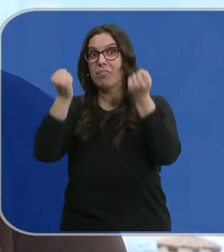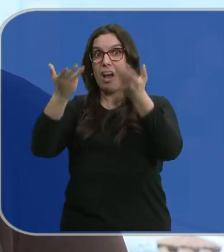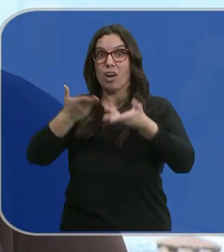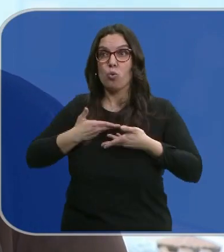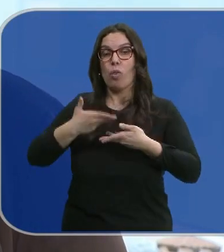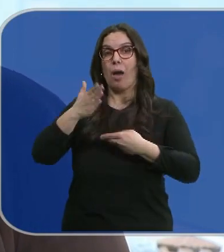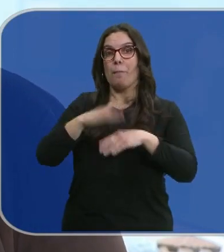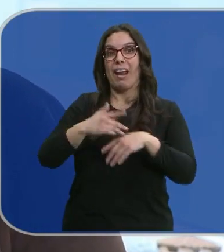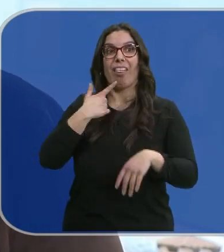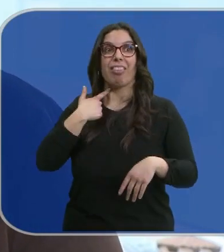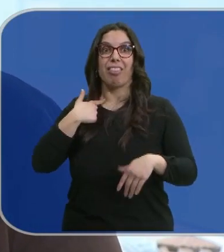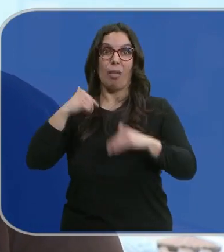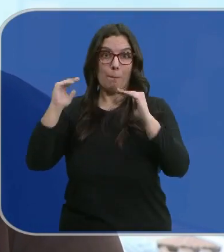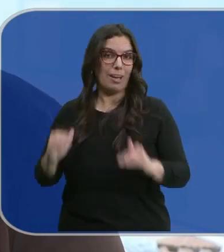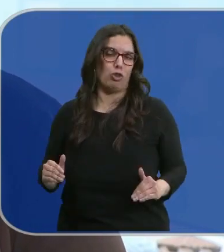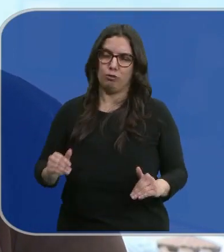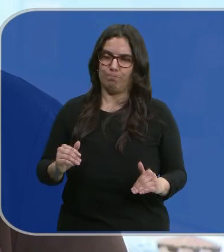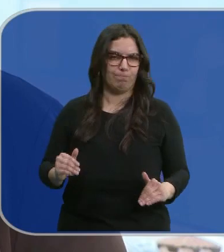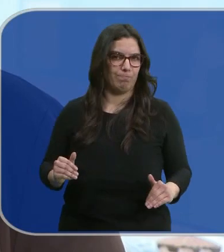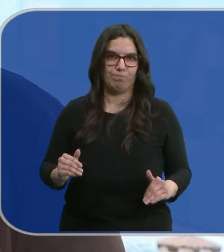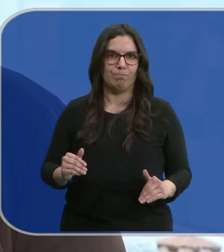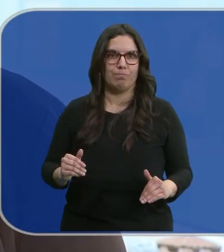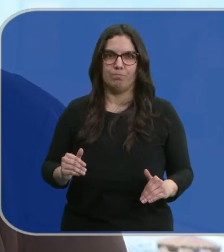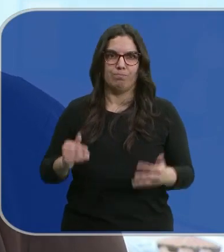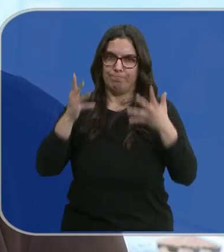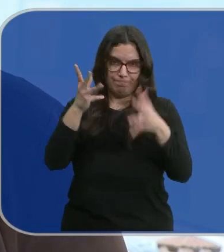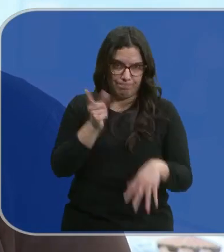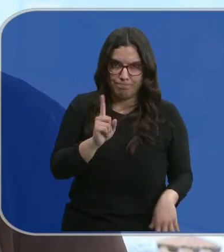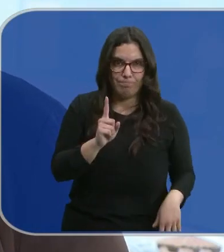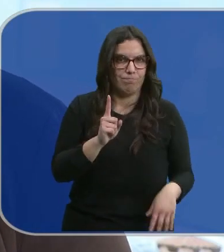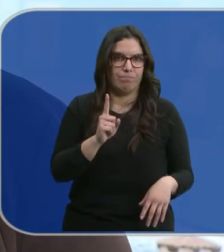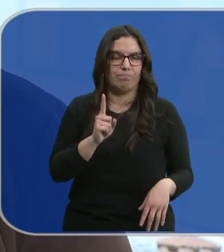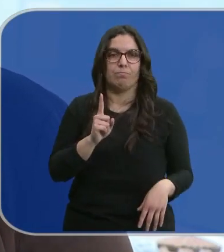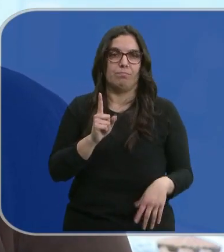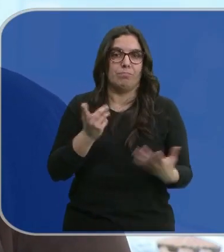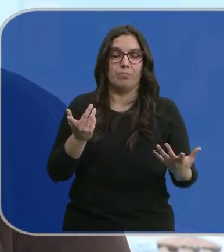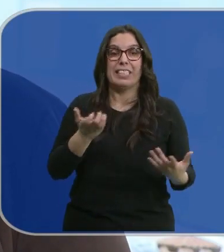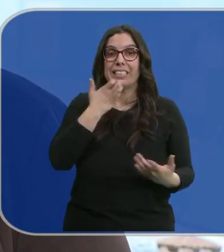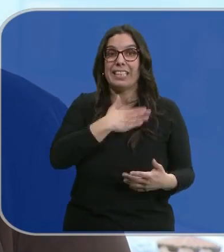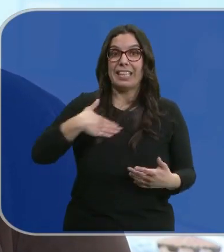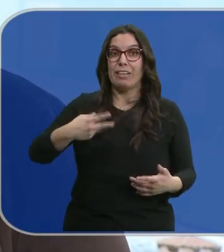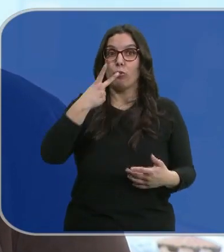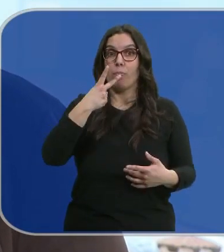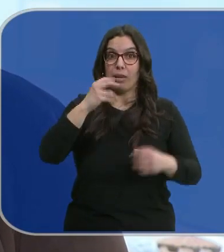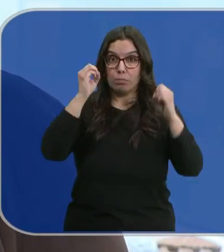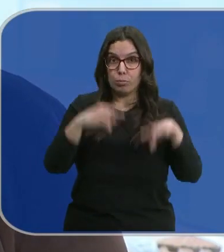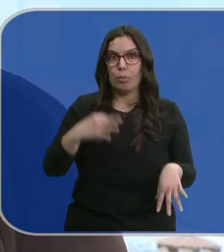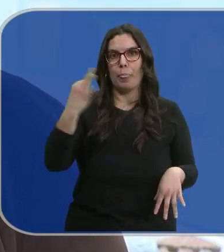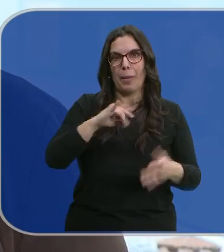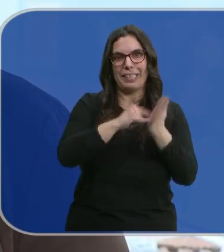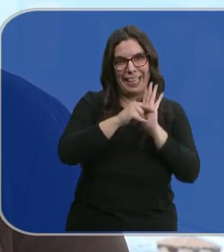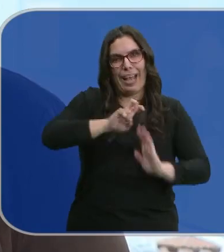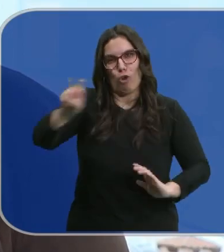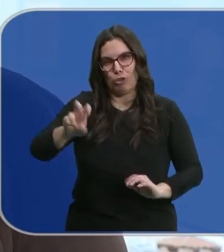ayudar a desengancharse del tabaco. Entonces, pues no es así. Evidentemente, quien quiera dejar de fumar tiene que utilizar